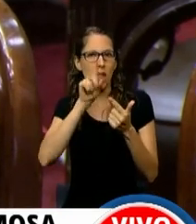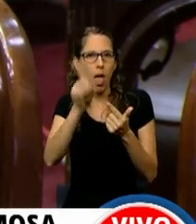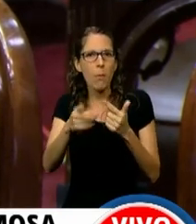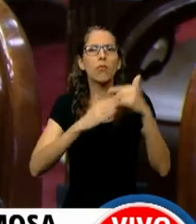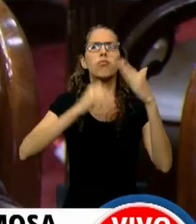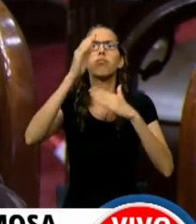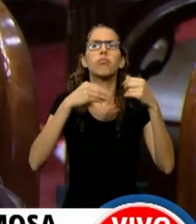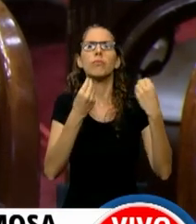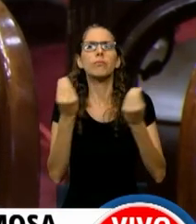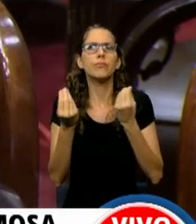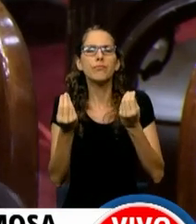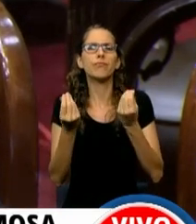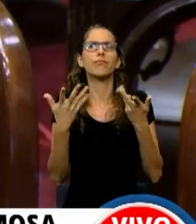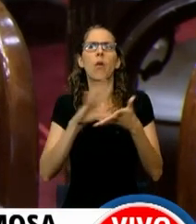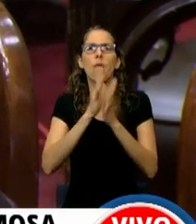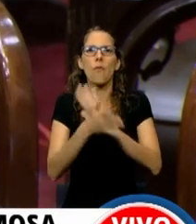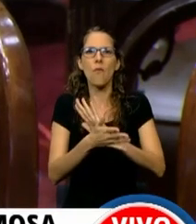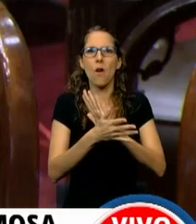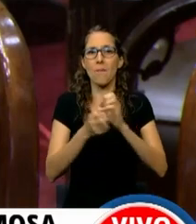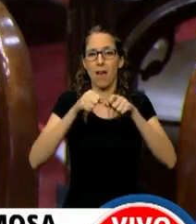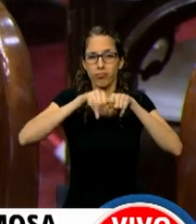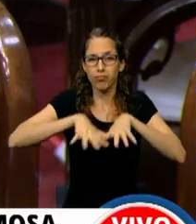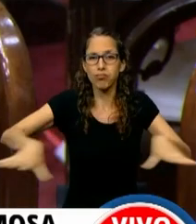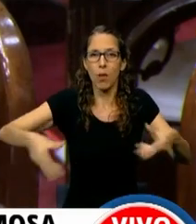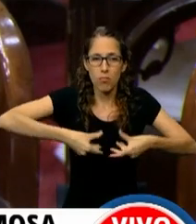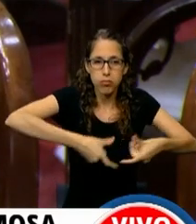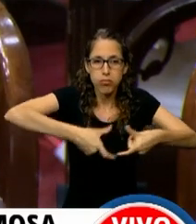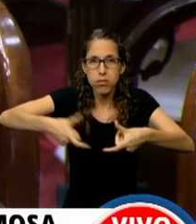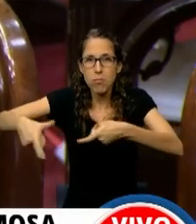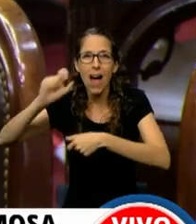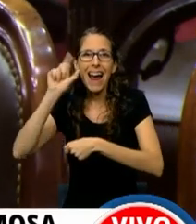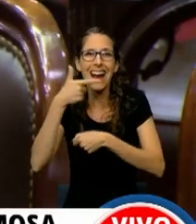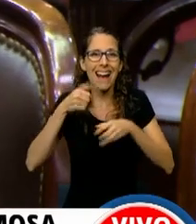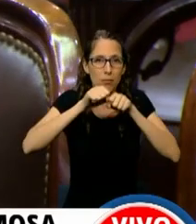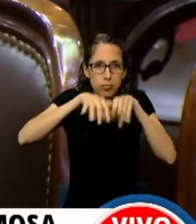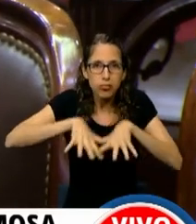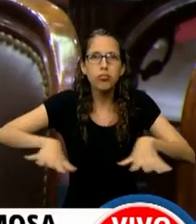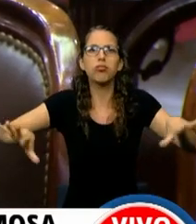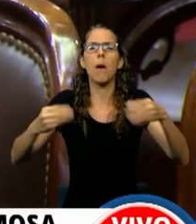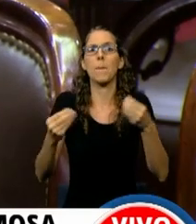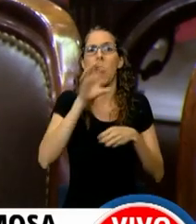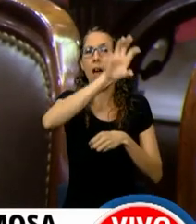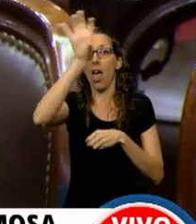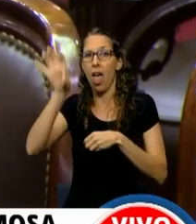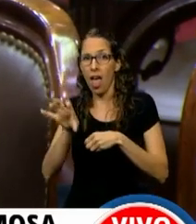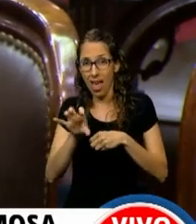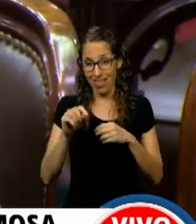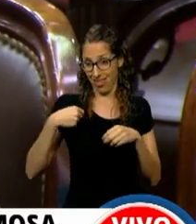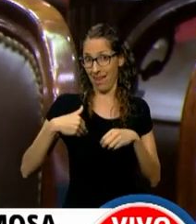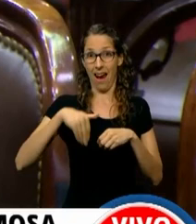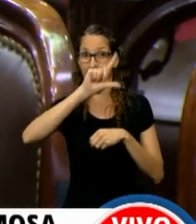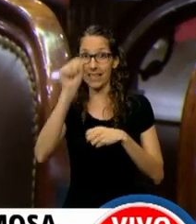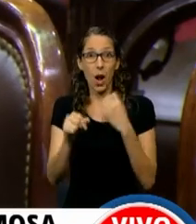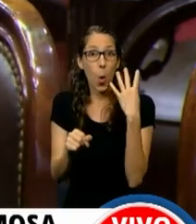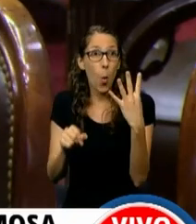la instalación de redes domiciliarias de gas a una de las provincias, de las 4 provincias del país que todavía no tenemos gas